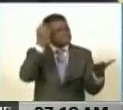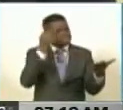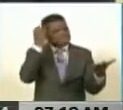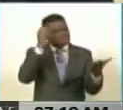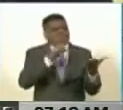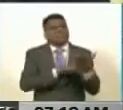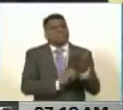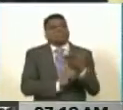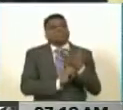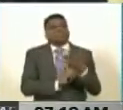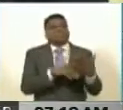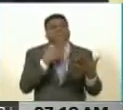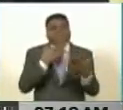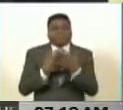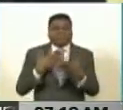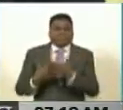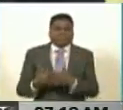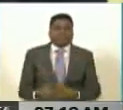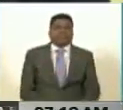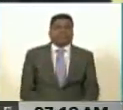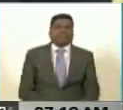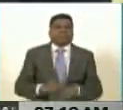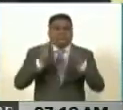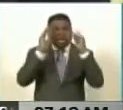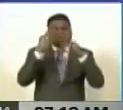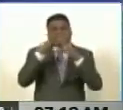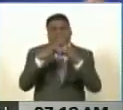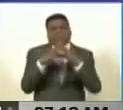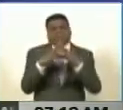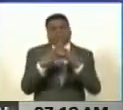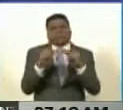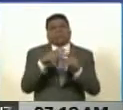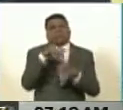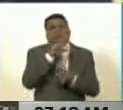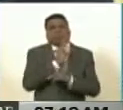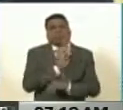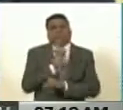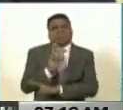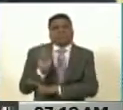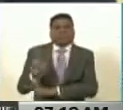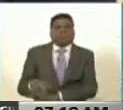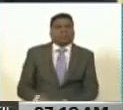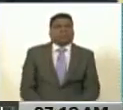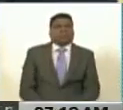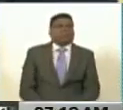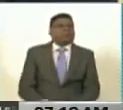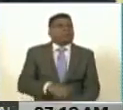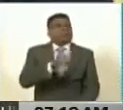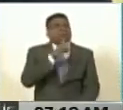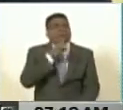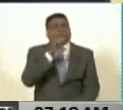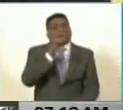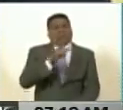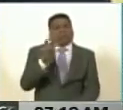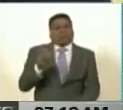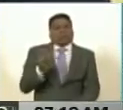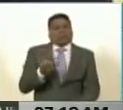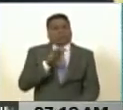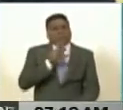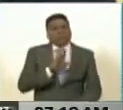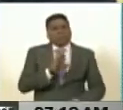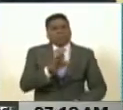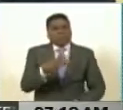llegan también peticionarios, atender a los peticionarios, dar respuestas a quienes allí llevan